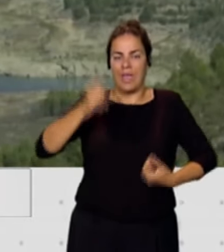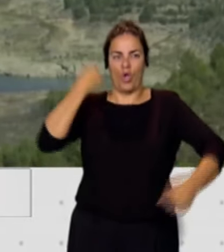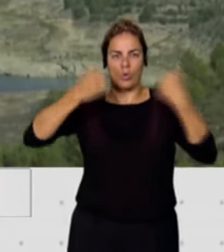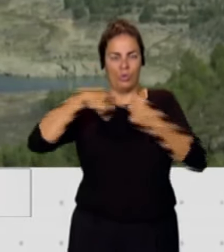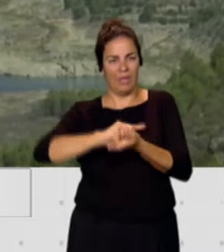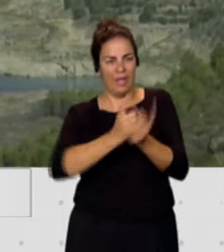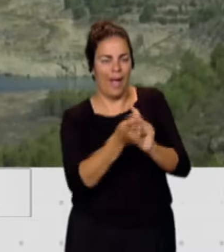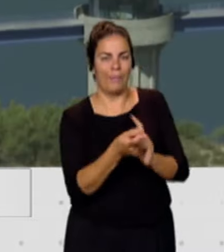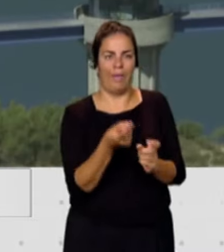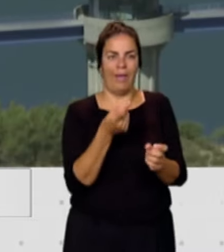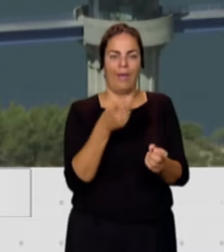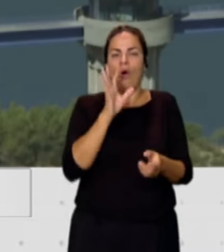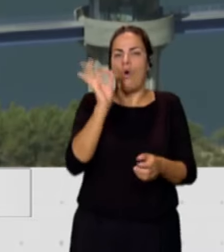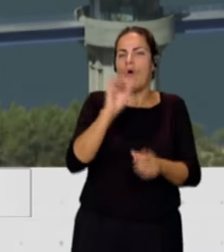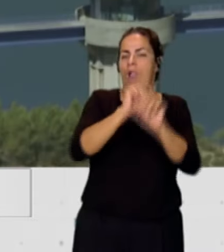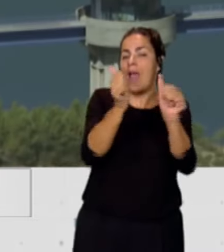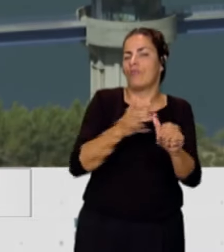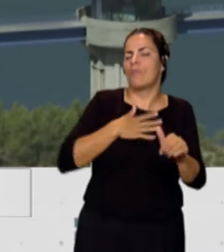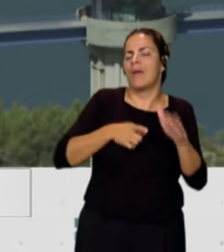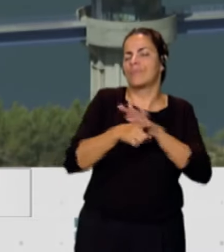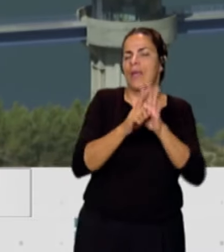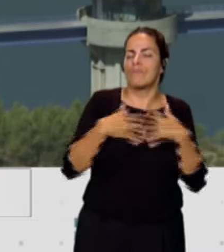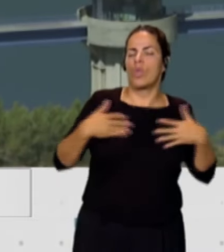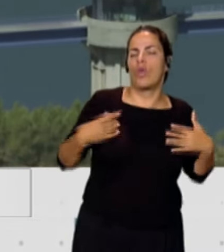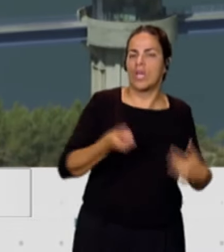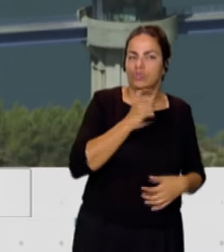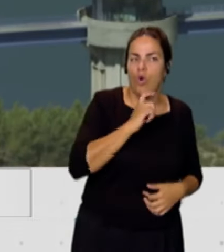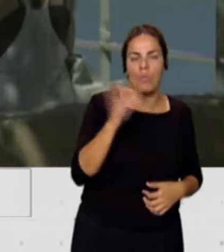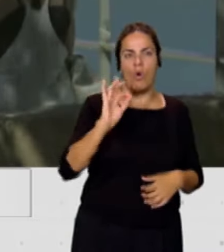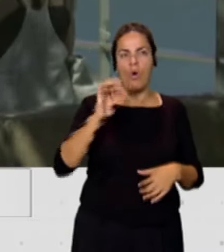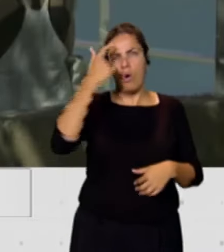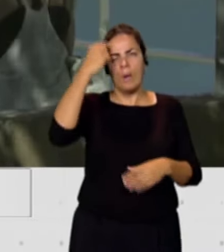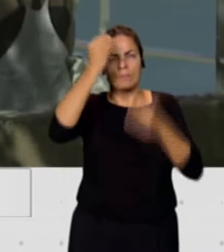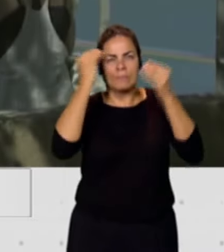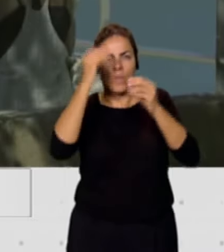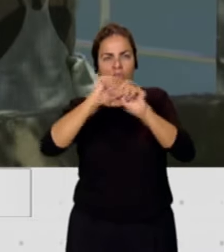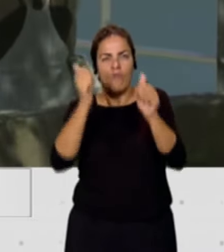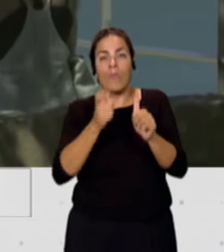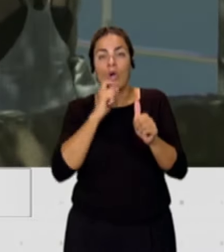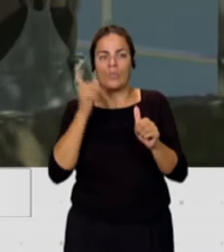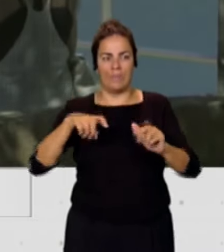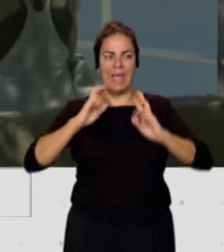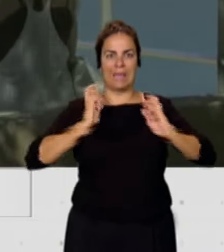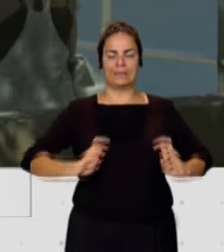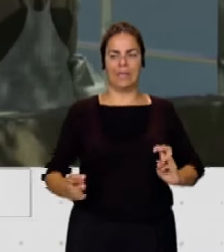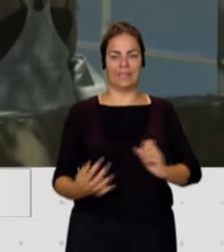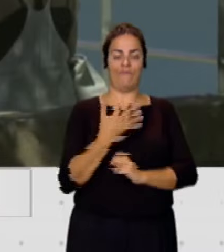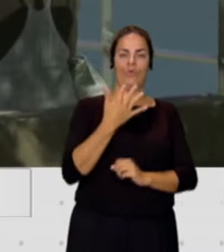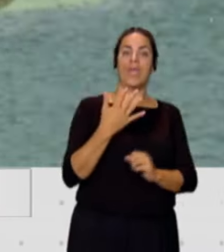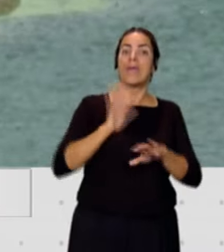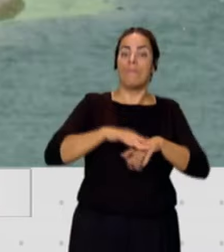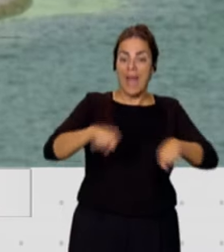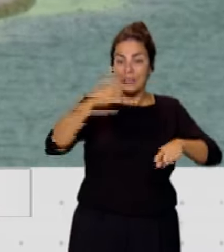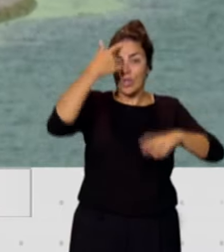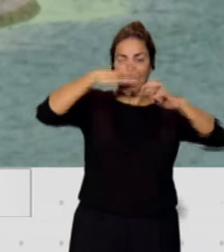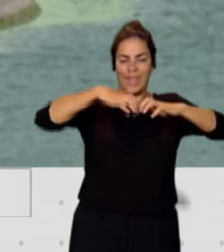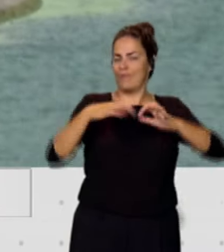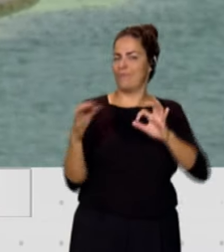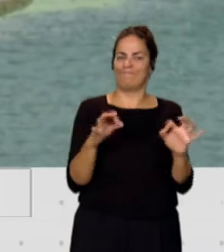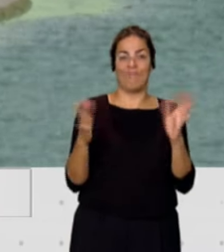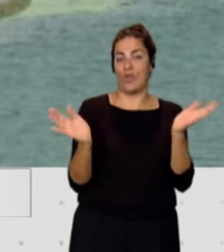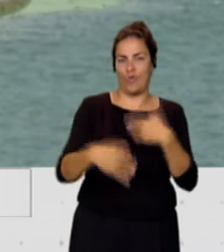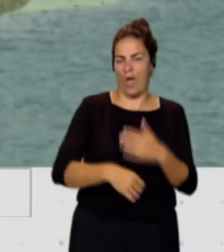forma de gestionar las emociones nuestra forma de pensar y para eso realmente nuestro cerebro no está tan preparado claro y como bien decías Ya este año lo